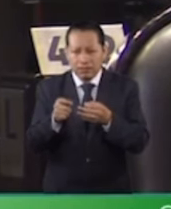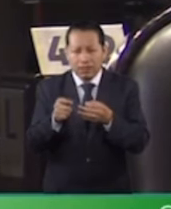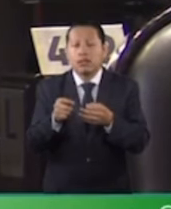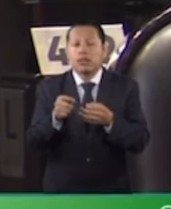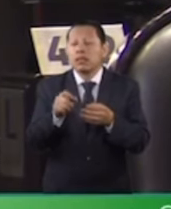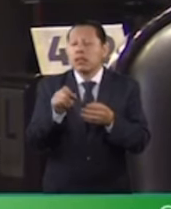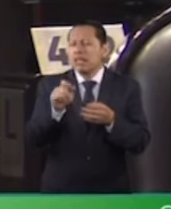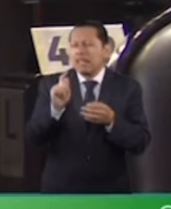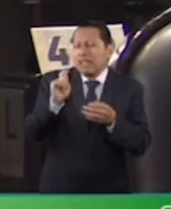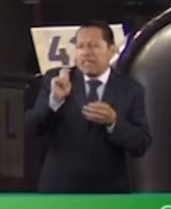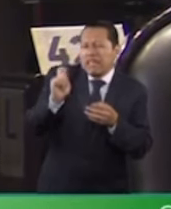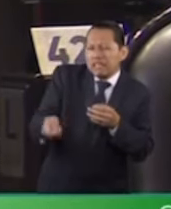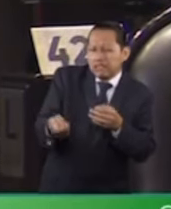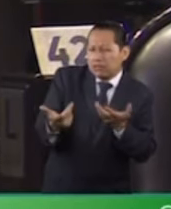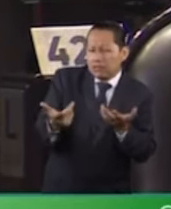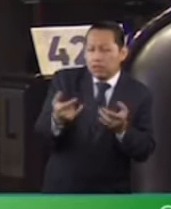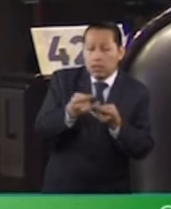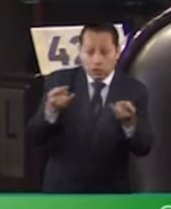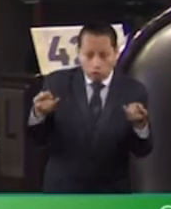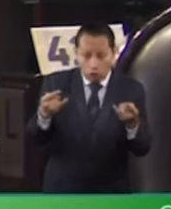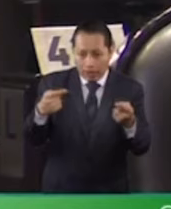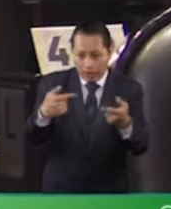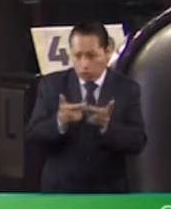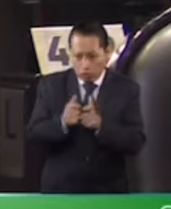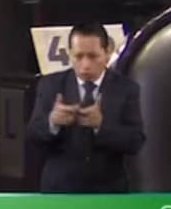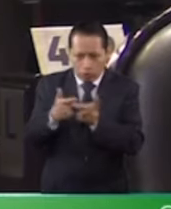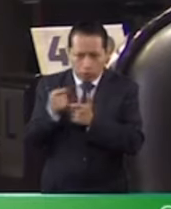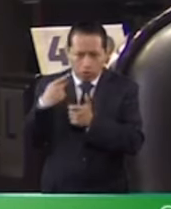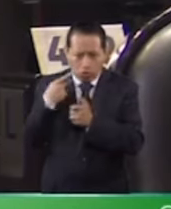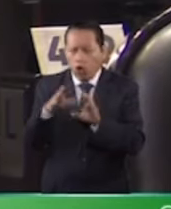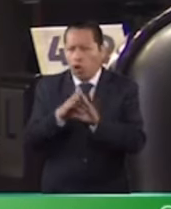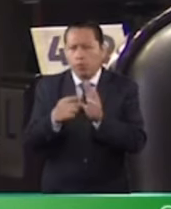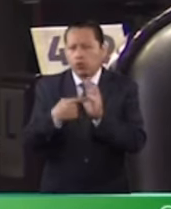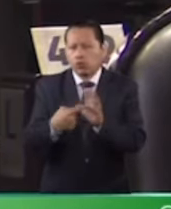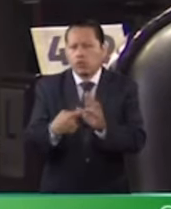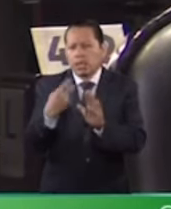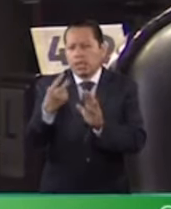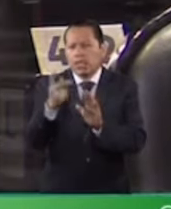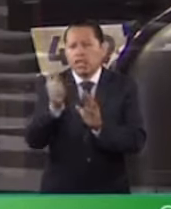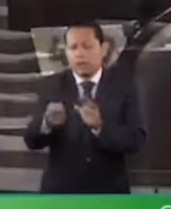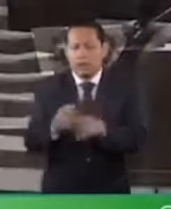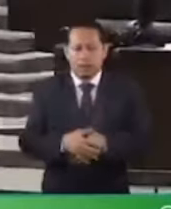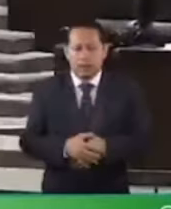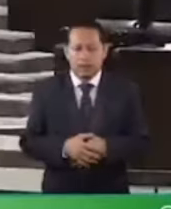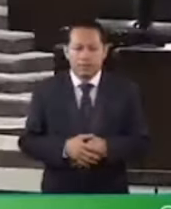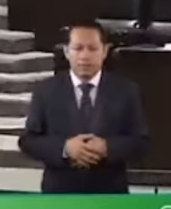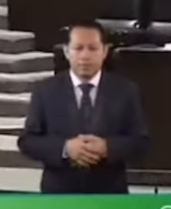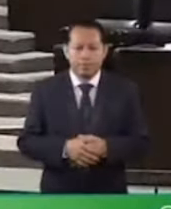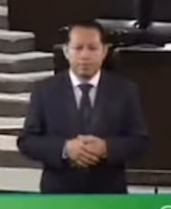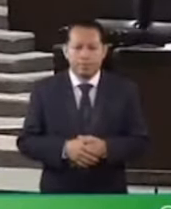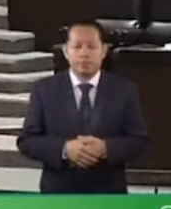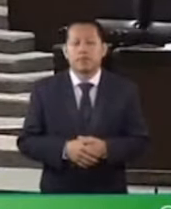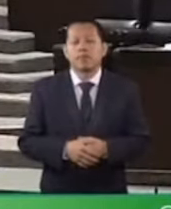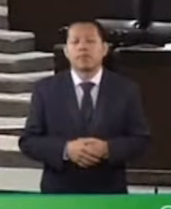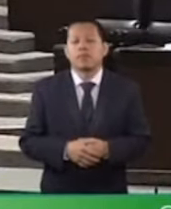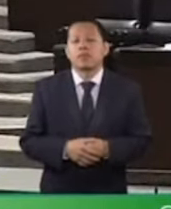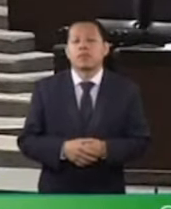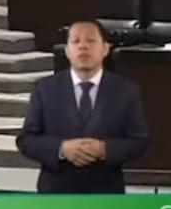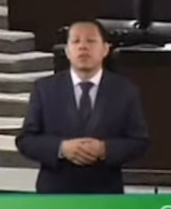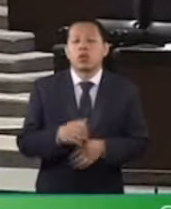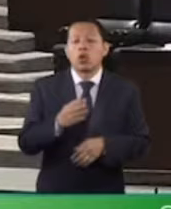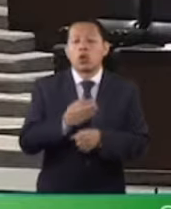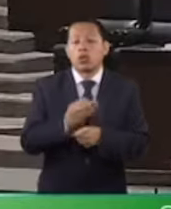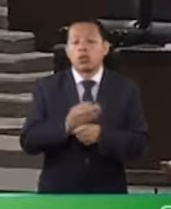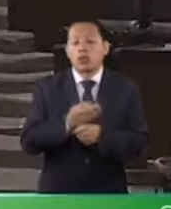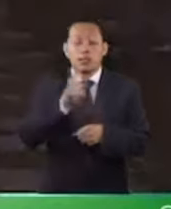historia parlamentaria Cómo se manifestó eso la adelante la hoy presidenta